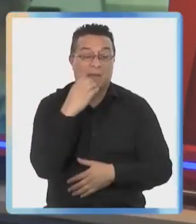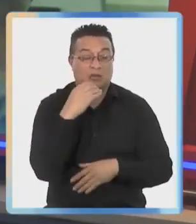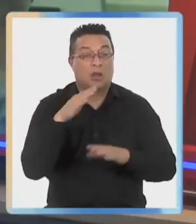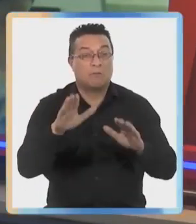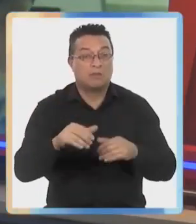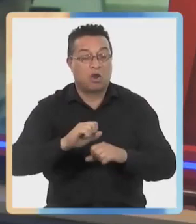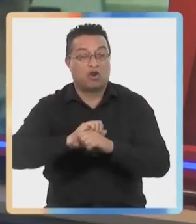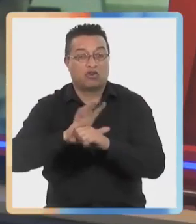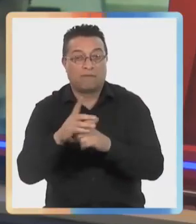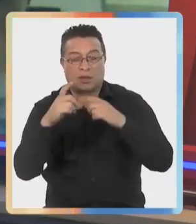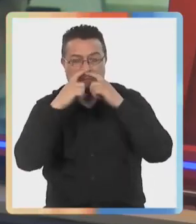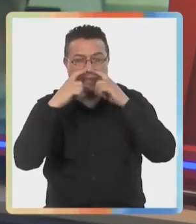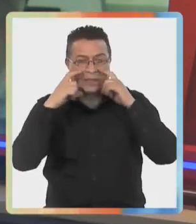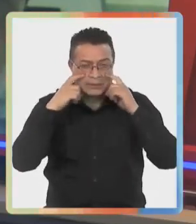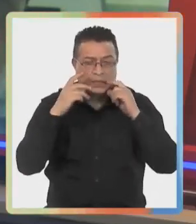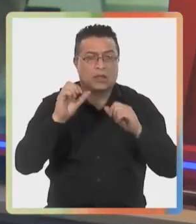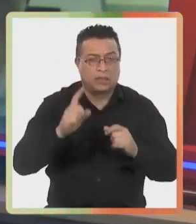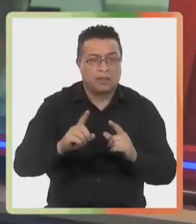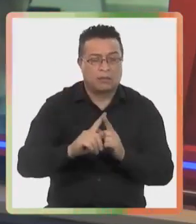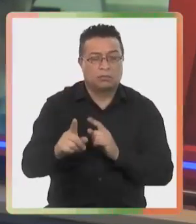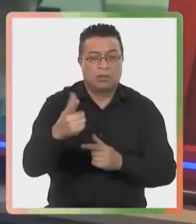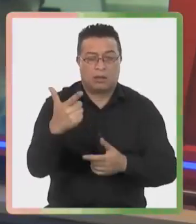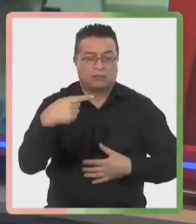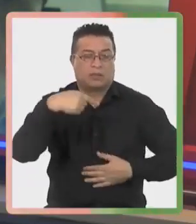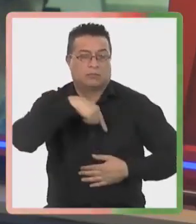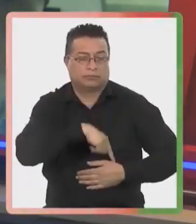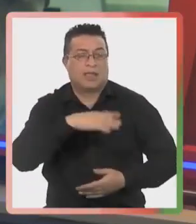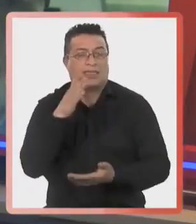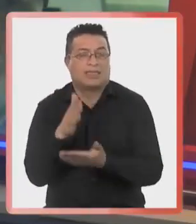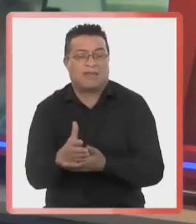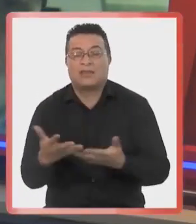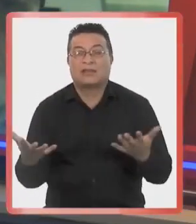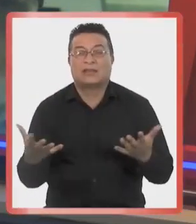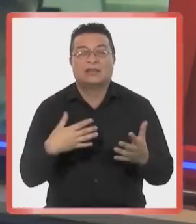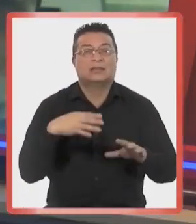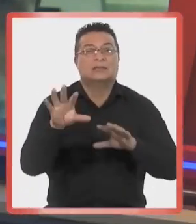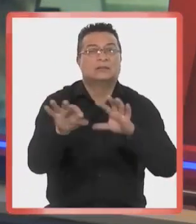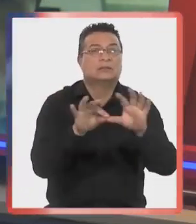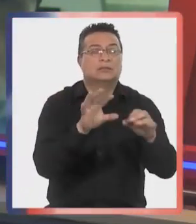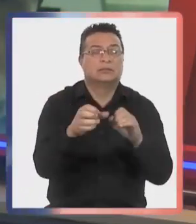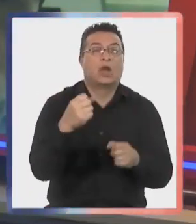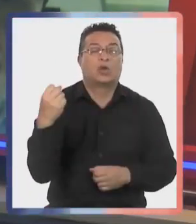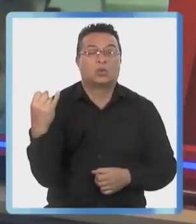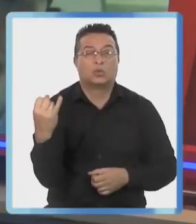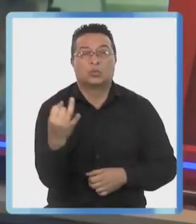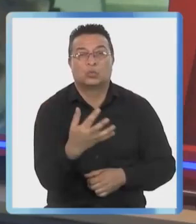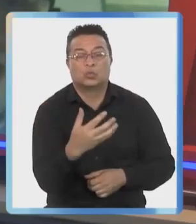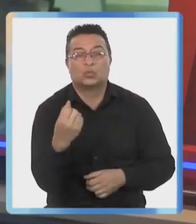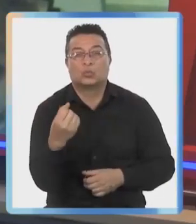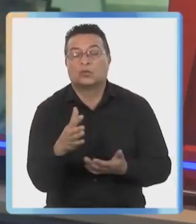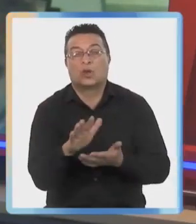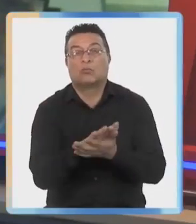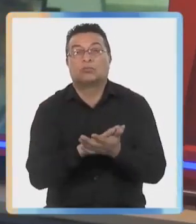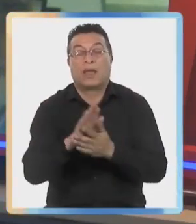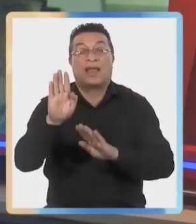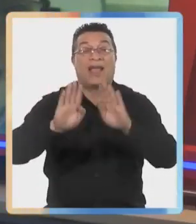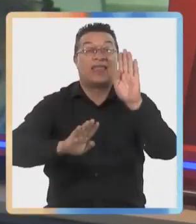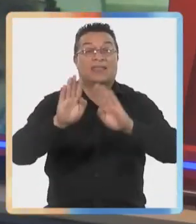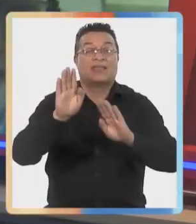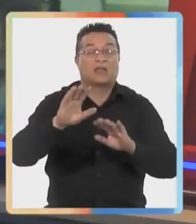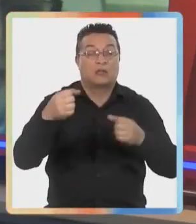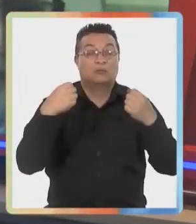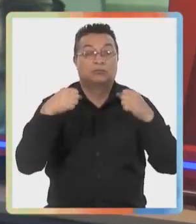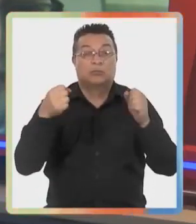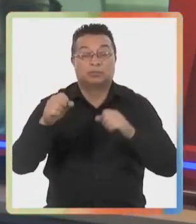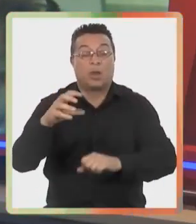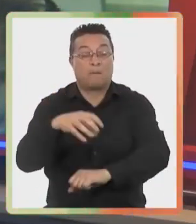las medidas COVID, el uso de mascarilla, por ejemplo? ¿Tendremos que llevar un lápiz pasta? ¿Qué es lo que vamos a elegir, en definitiva? ¿Cuántos, por ejemplo, candidatos